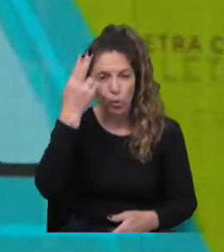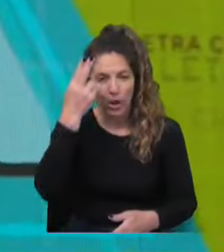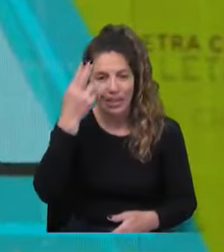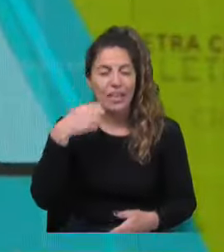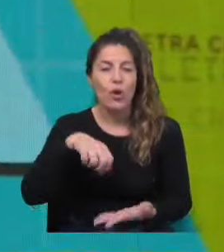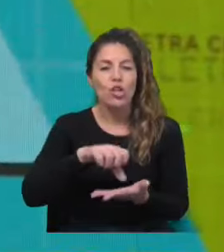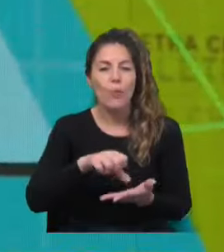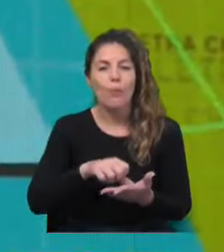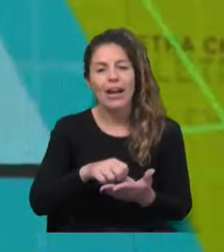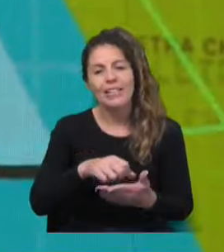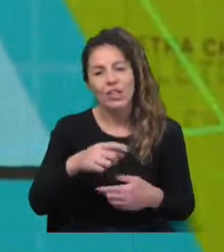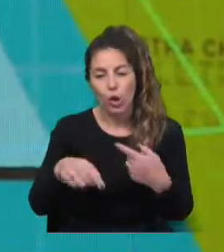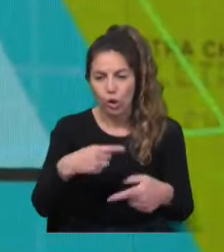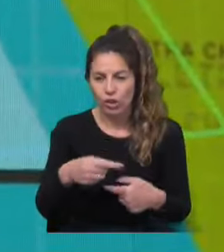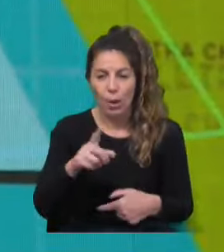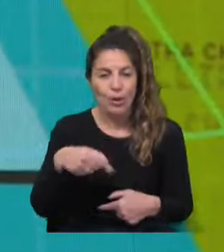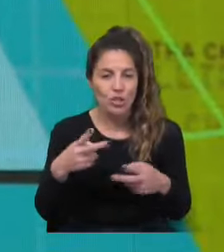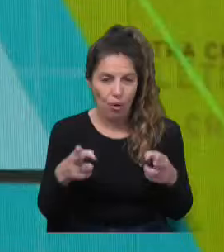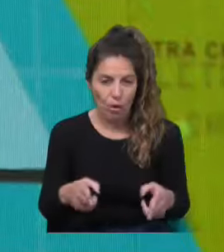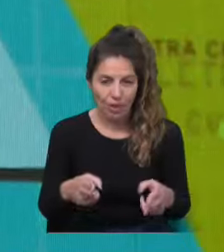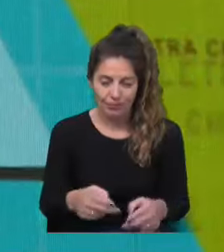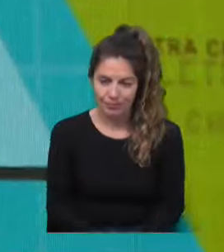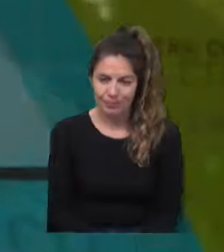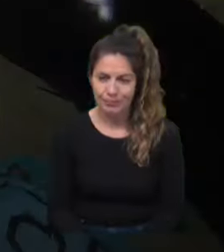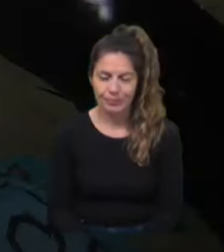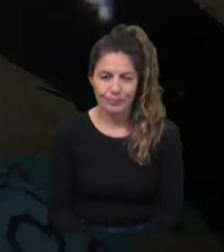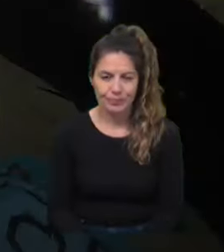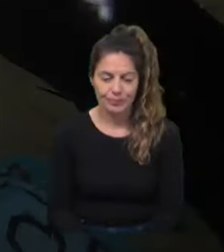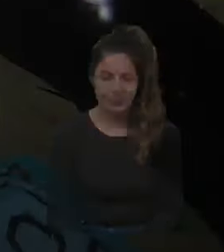Lucas Silva y Eduardo Preve en el próximo bloque. No se vayan.